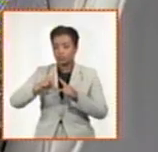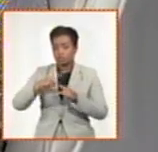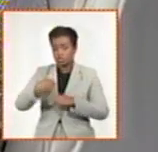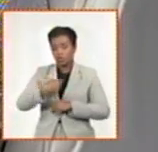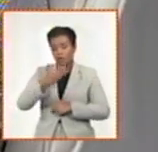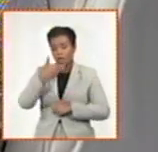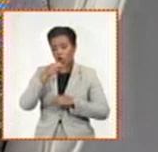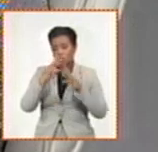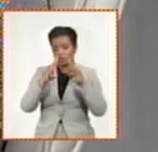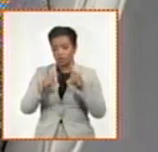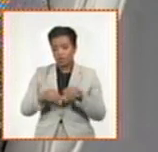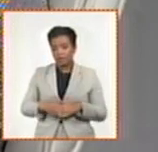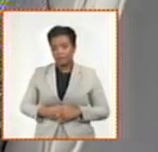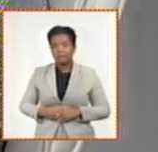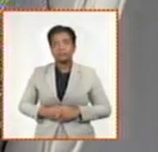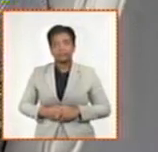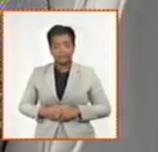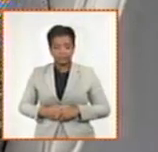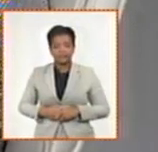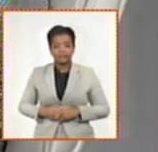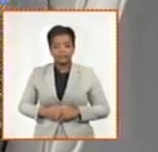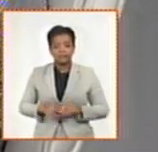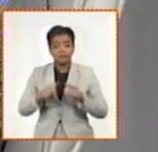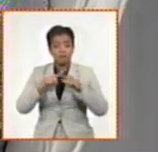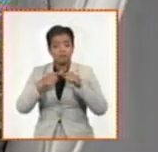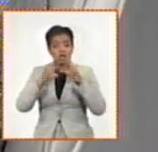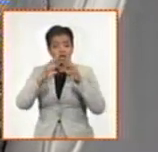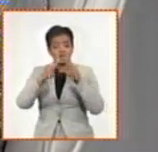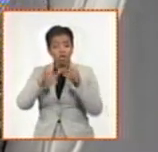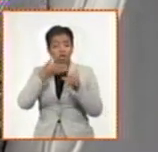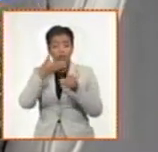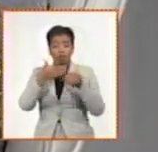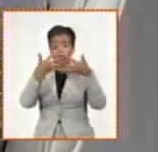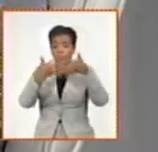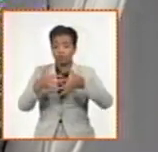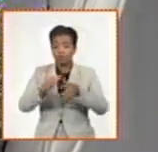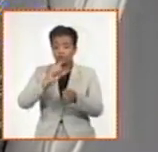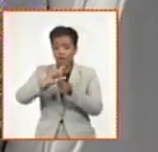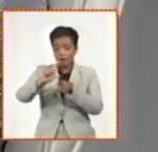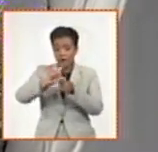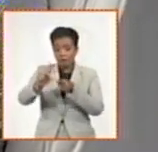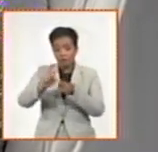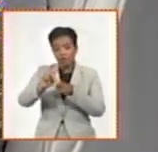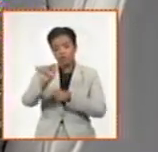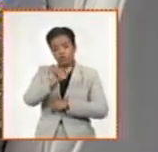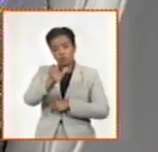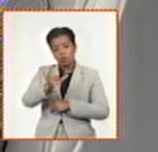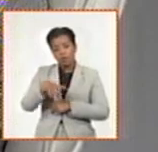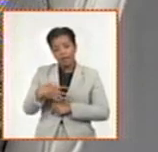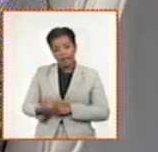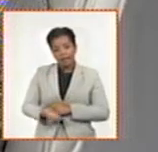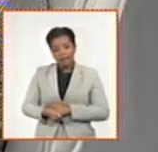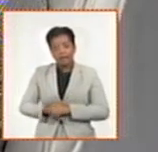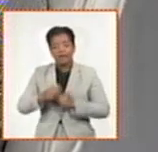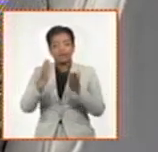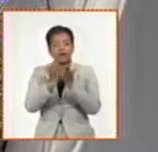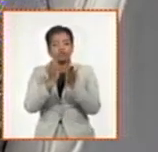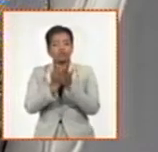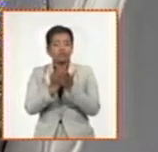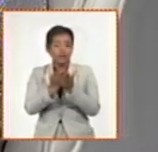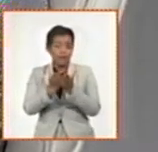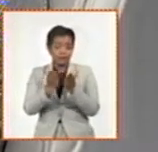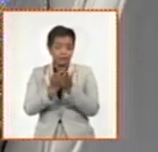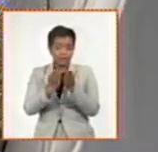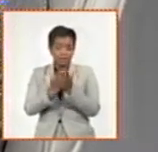nos está ayudando porque ya se viene viendo los resultados, no solamente en la producción de los campesinos, sino en la incorporación de los estudiantes de